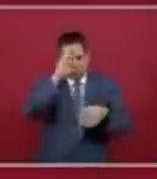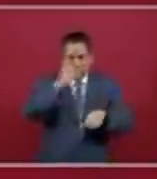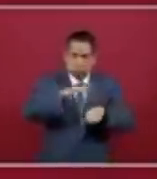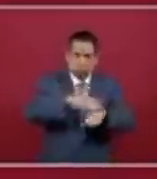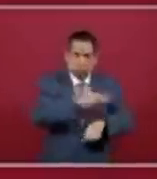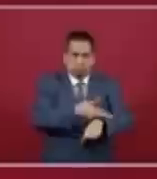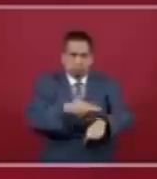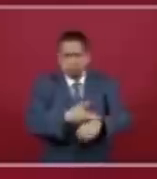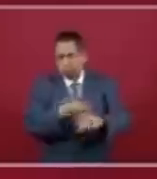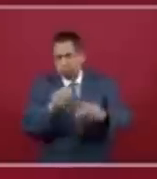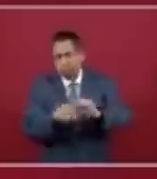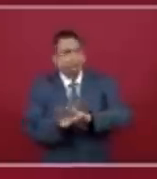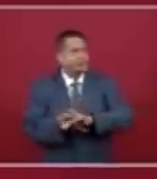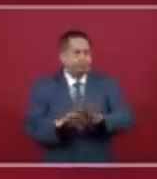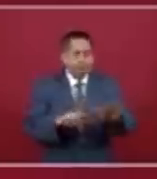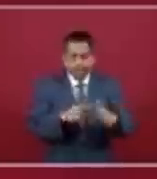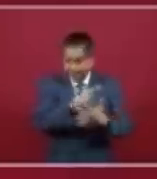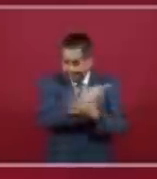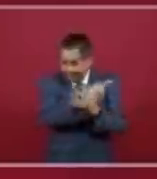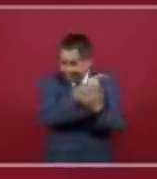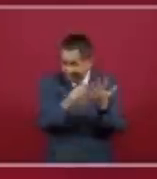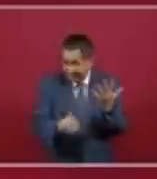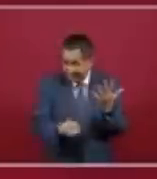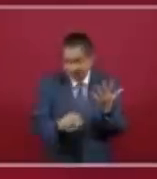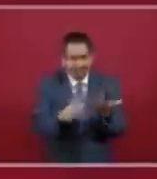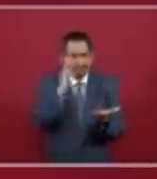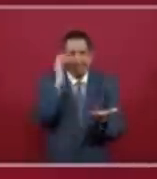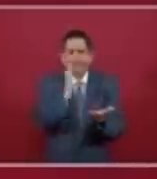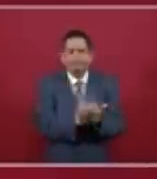administrativo. Entonces, todo eso se está